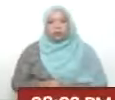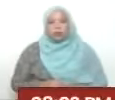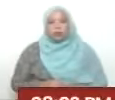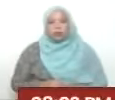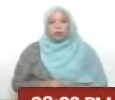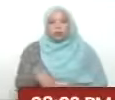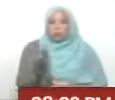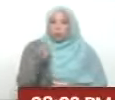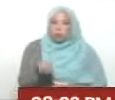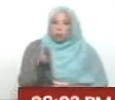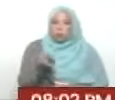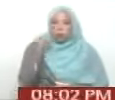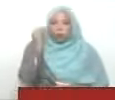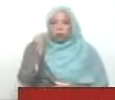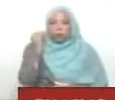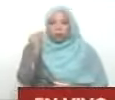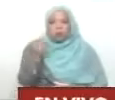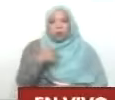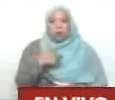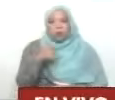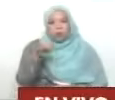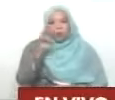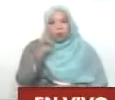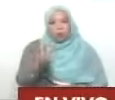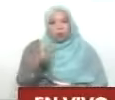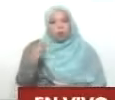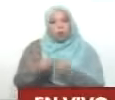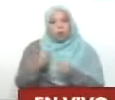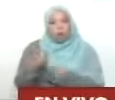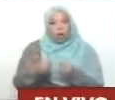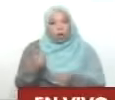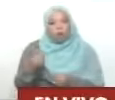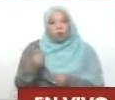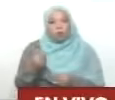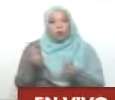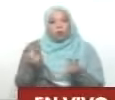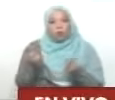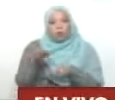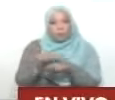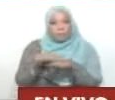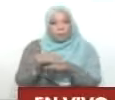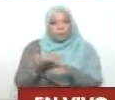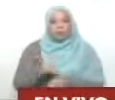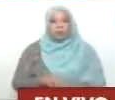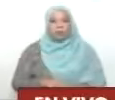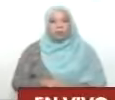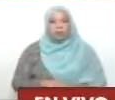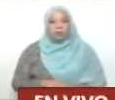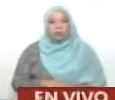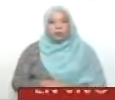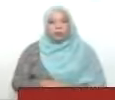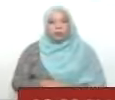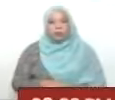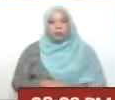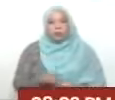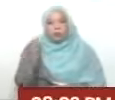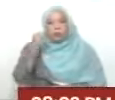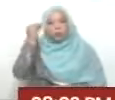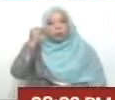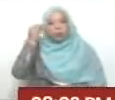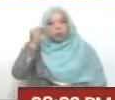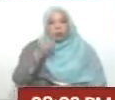Entonces jamás él se pensó que yo lo tenía vistiado para ser el nuevo ministro. Y